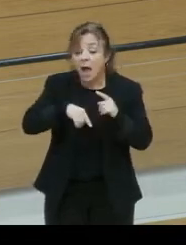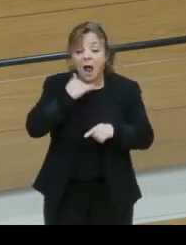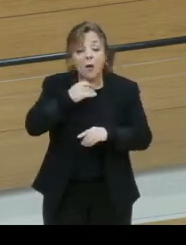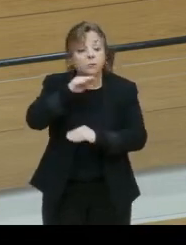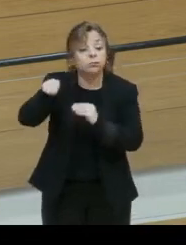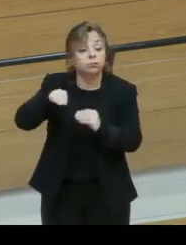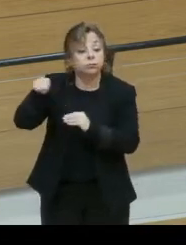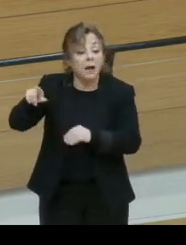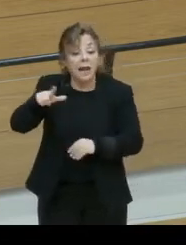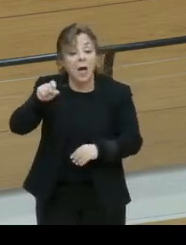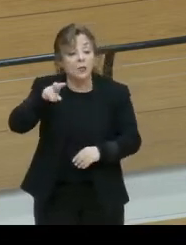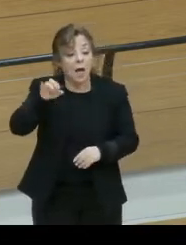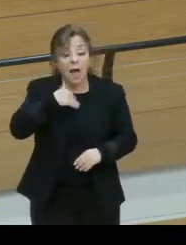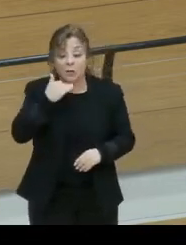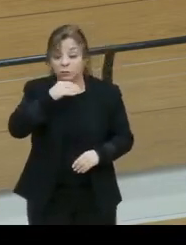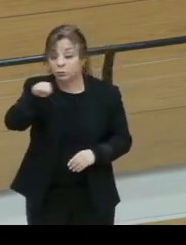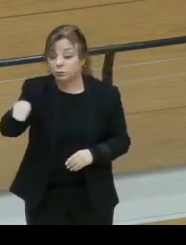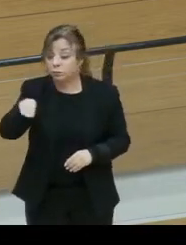para Laura?